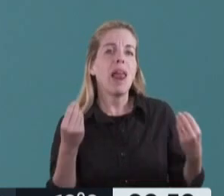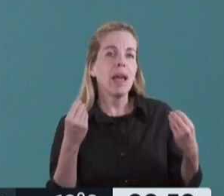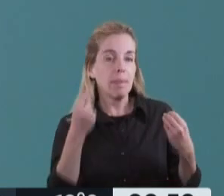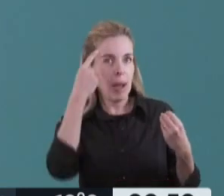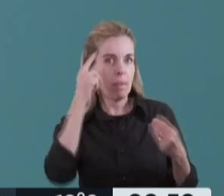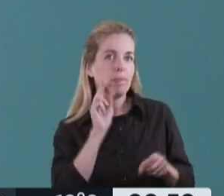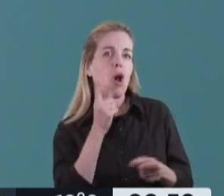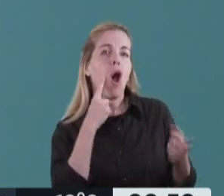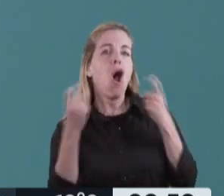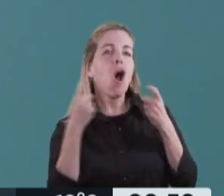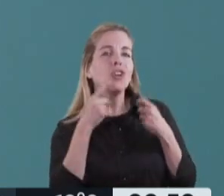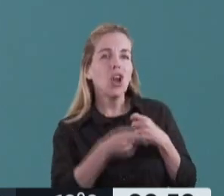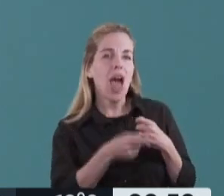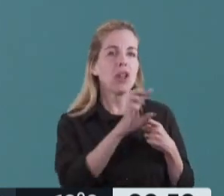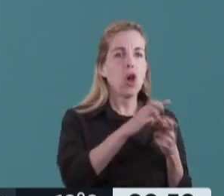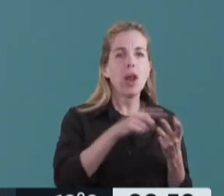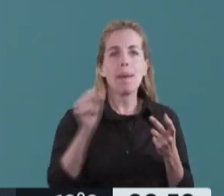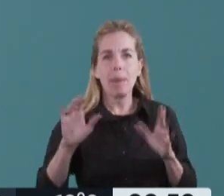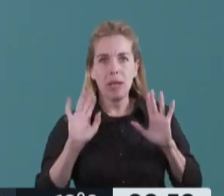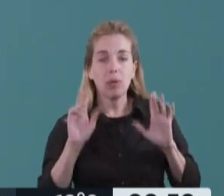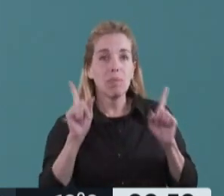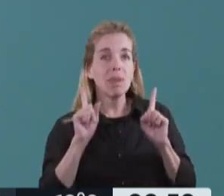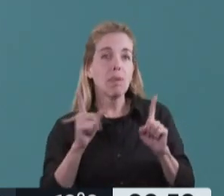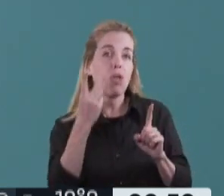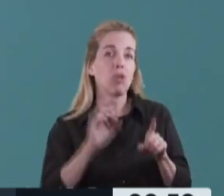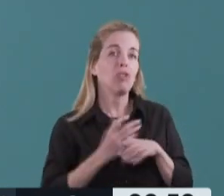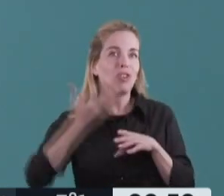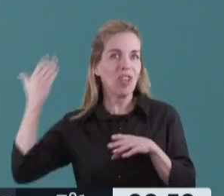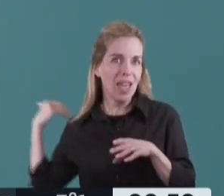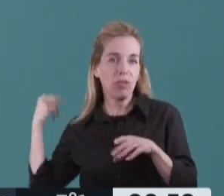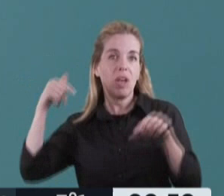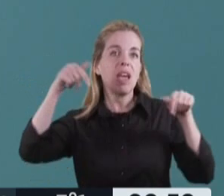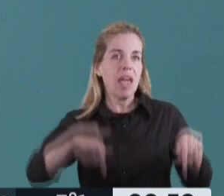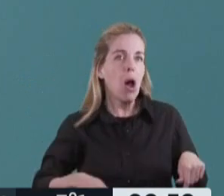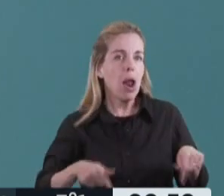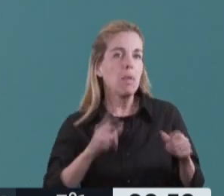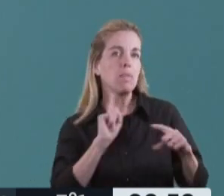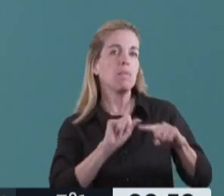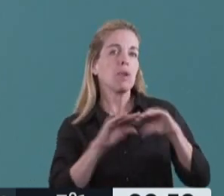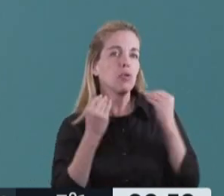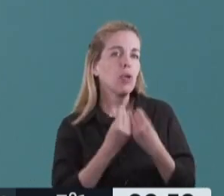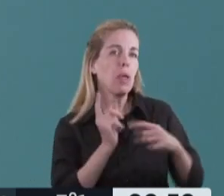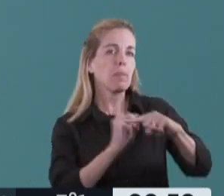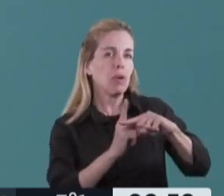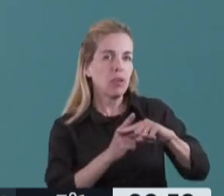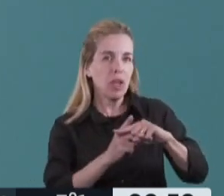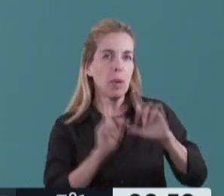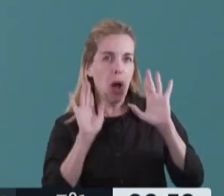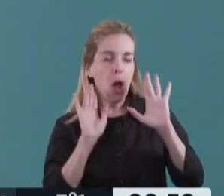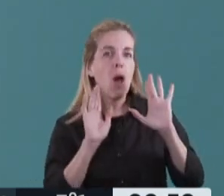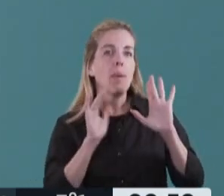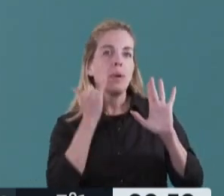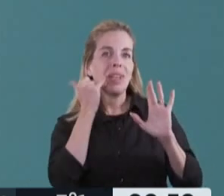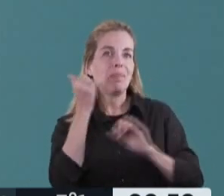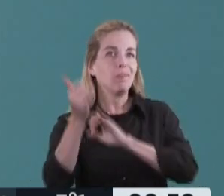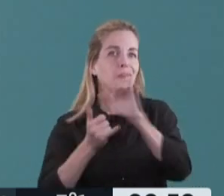y bueno es ese trabajo que se hizo durante la pandemia y también en la post pandemia está dando resultado estando un buen resultado pero como como dijimos al